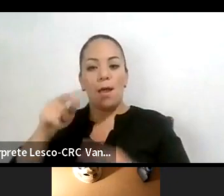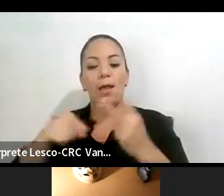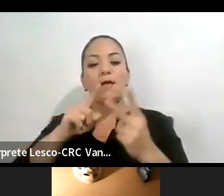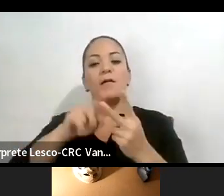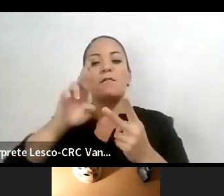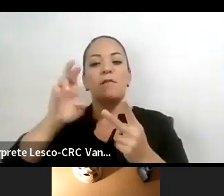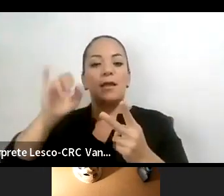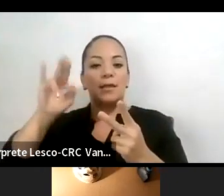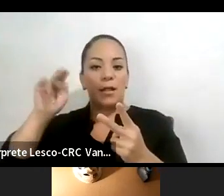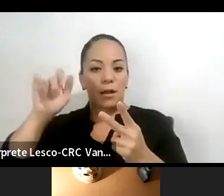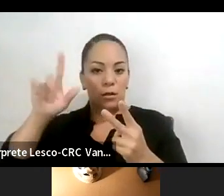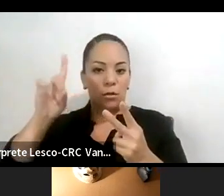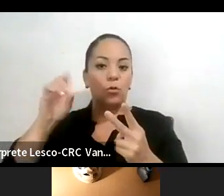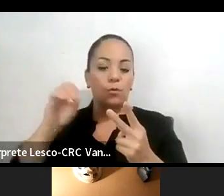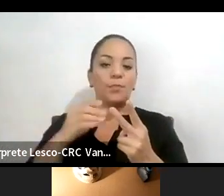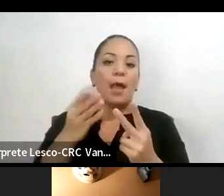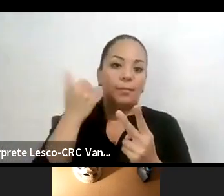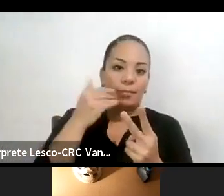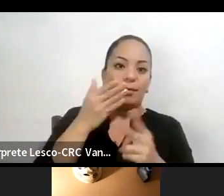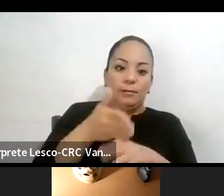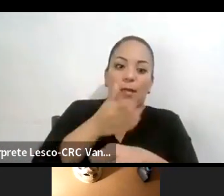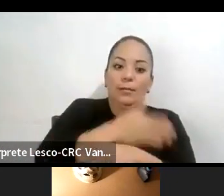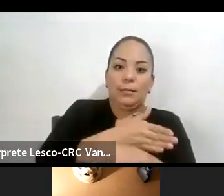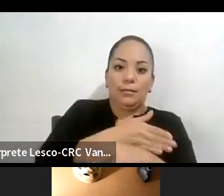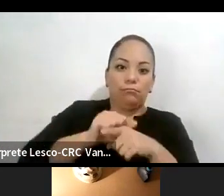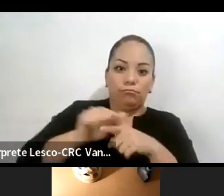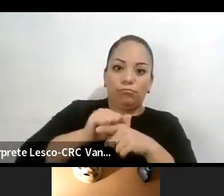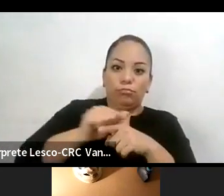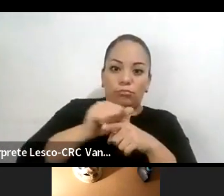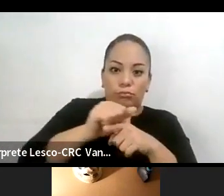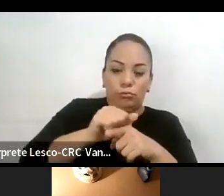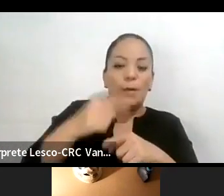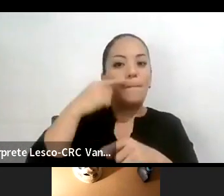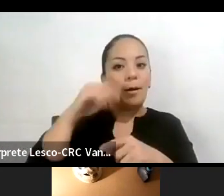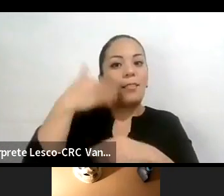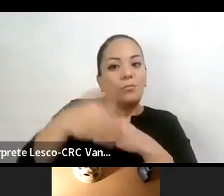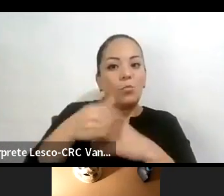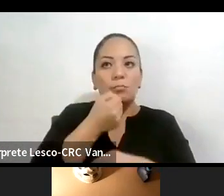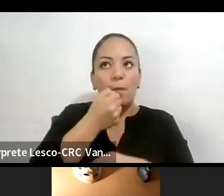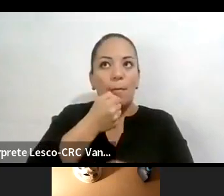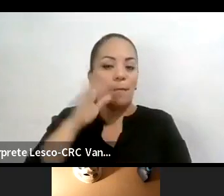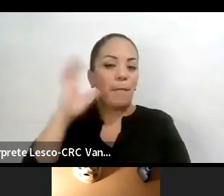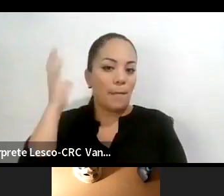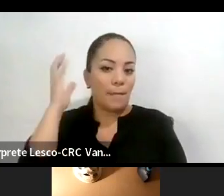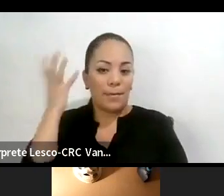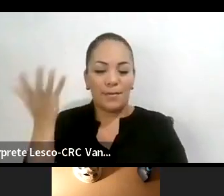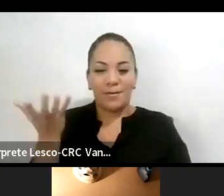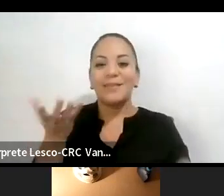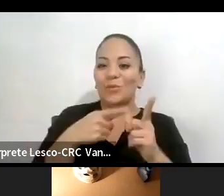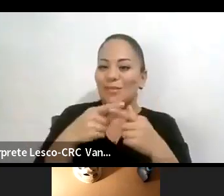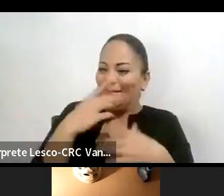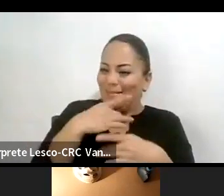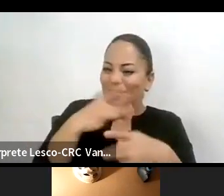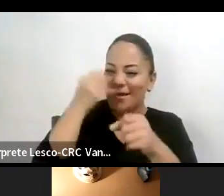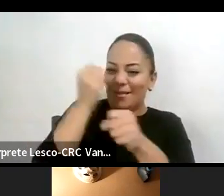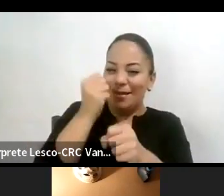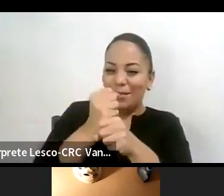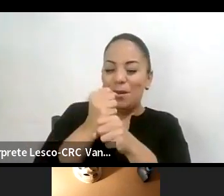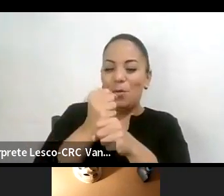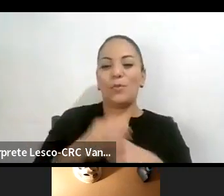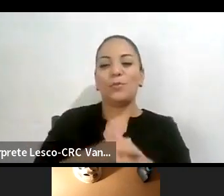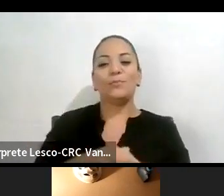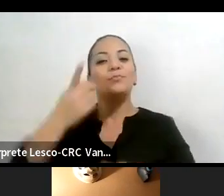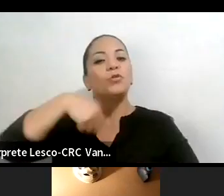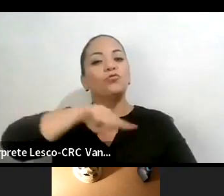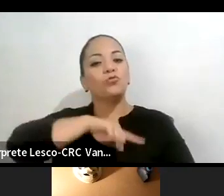a la grabación del radioteatro, porque hubo un trabajo previo bastante interesante en donde